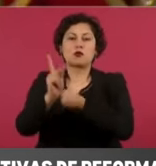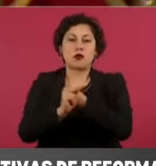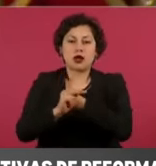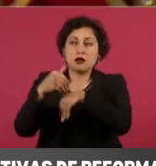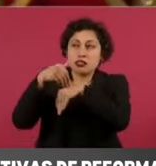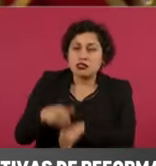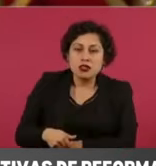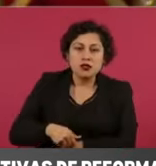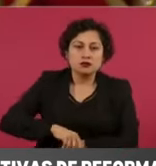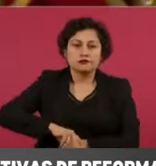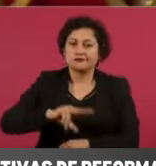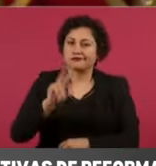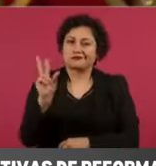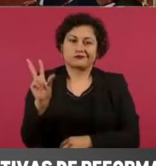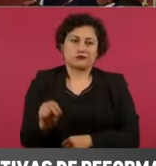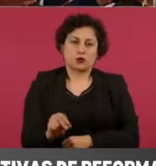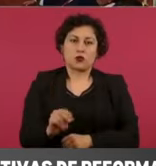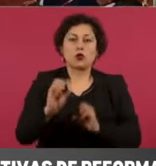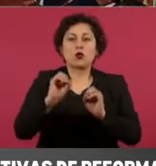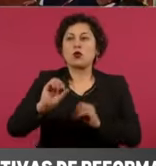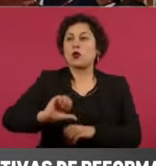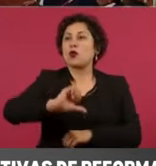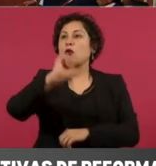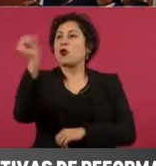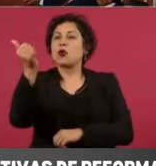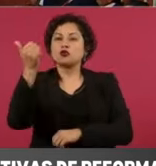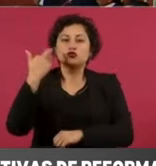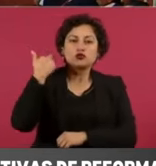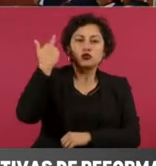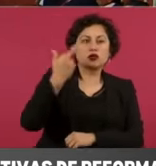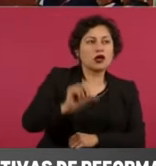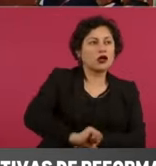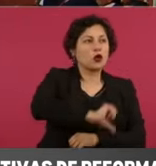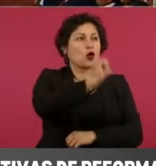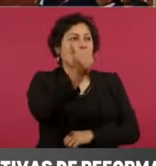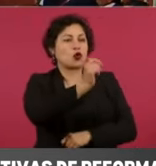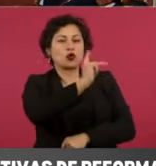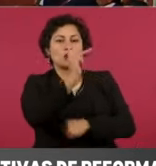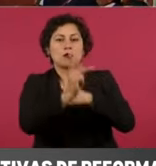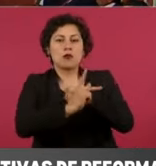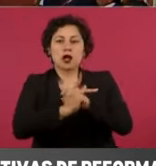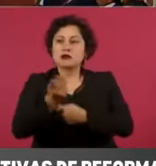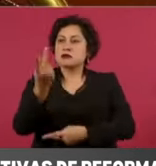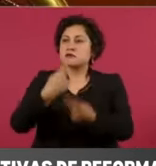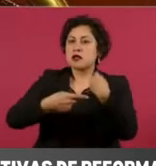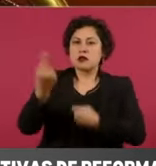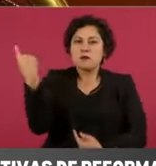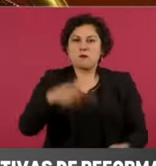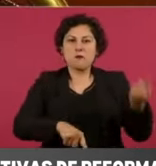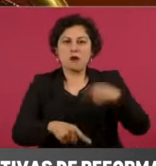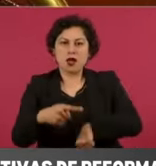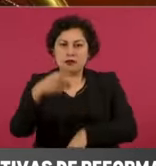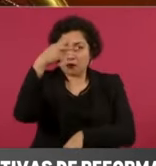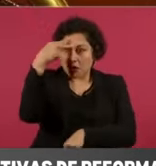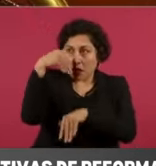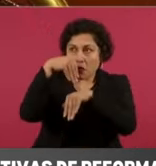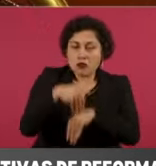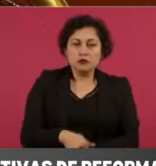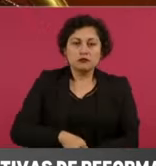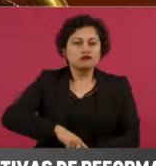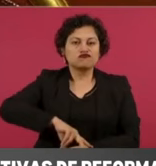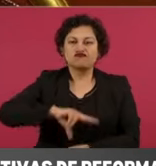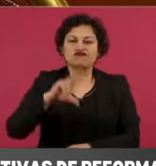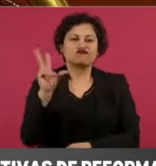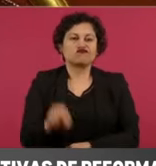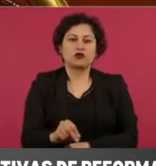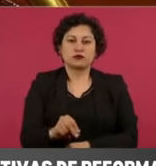gobierno o monarquía. El que establece que la soberanía dimana del pueblo, el